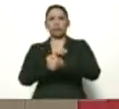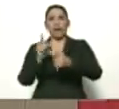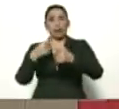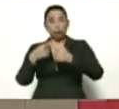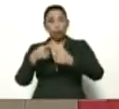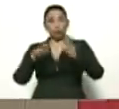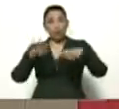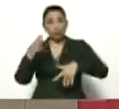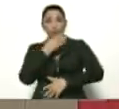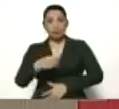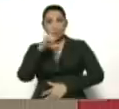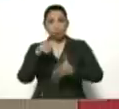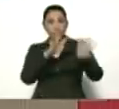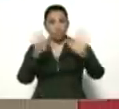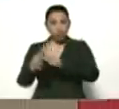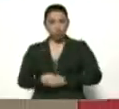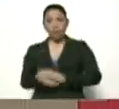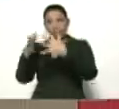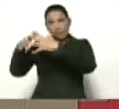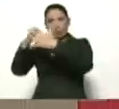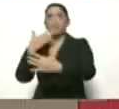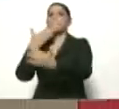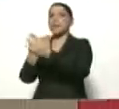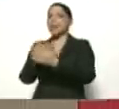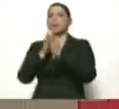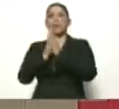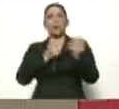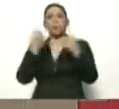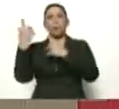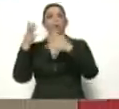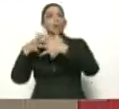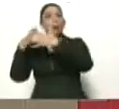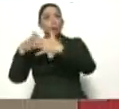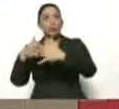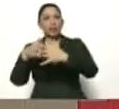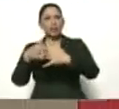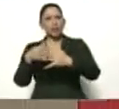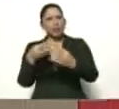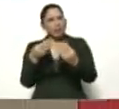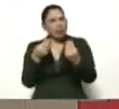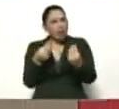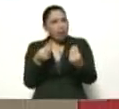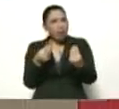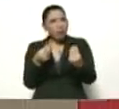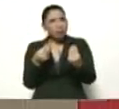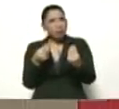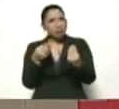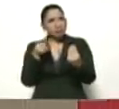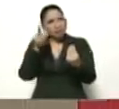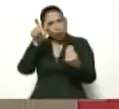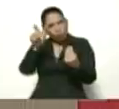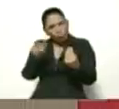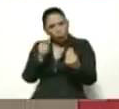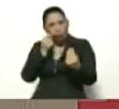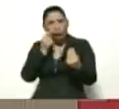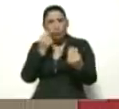14 de diciembre de 2019 eeuu pide la extradición y como es que ese señor en el mes de enero